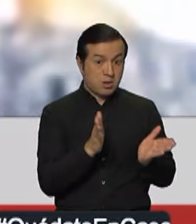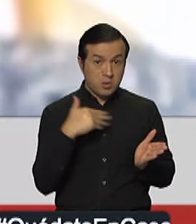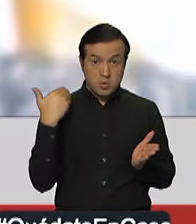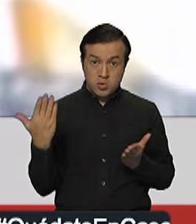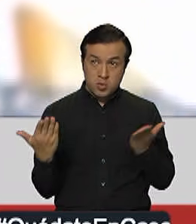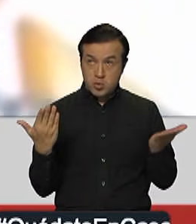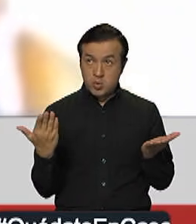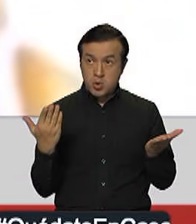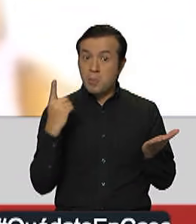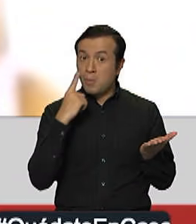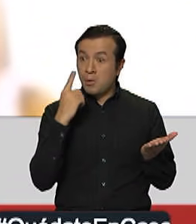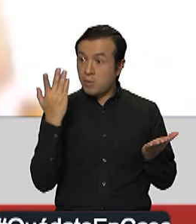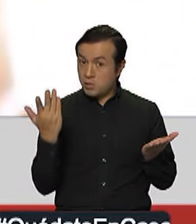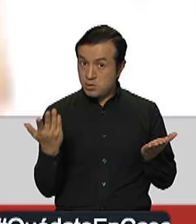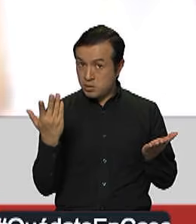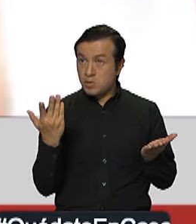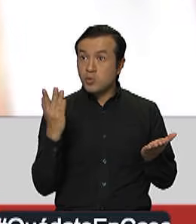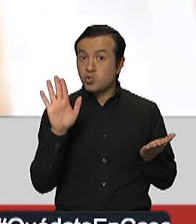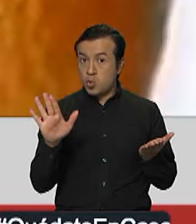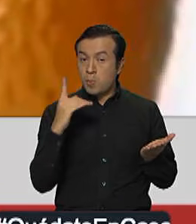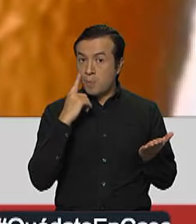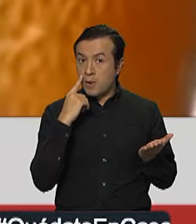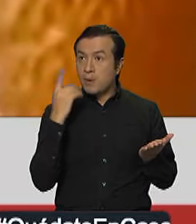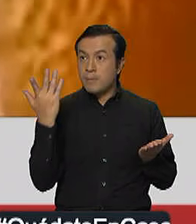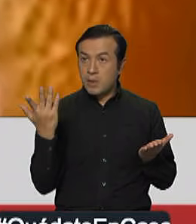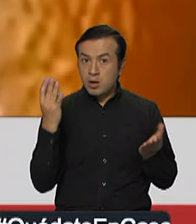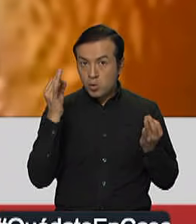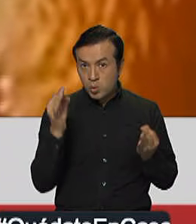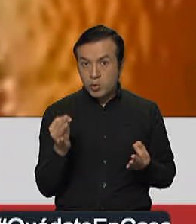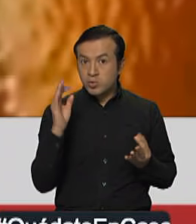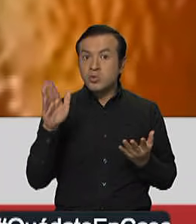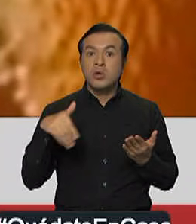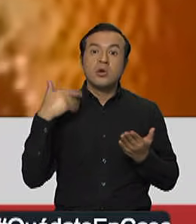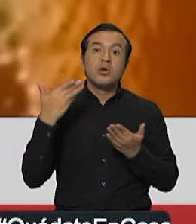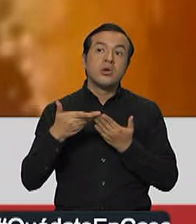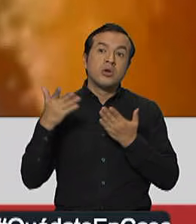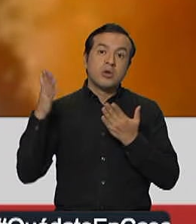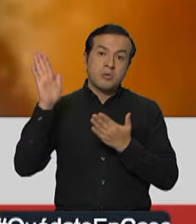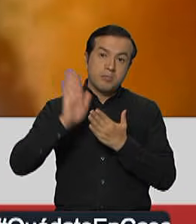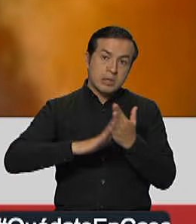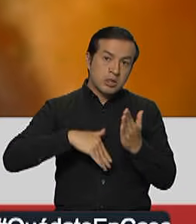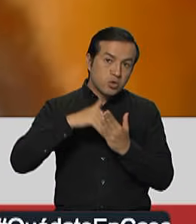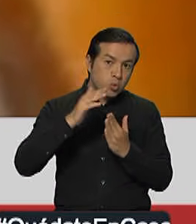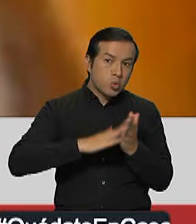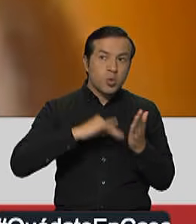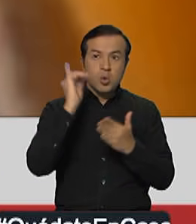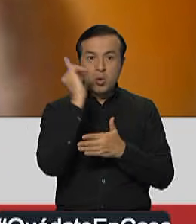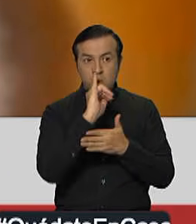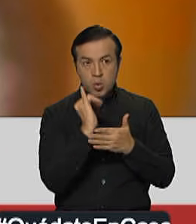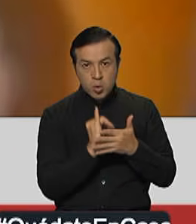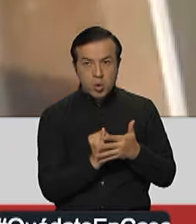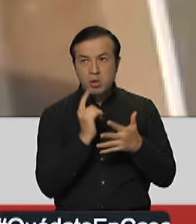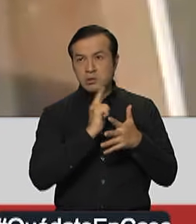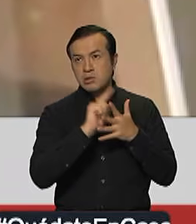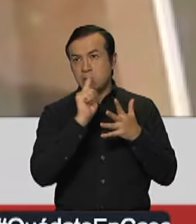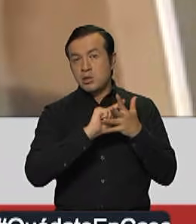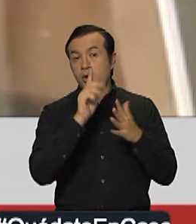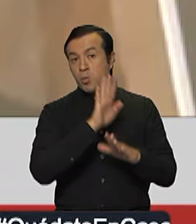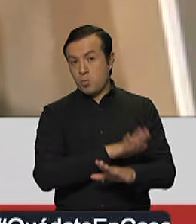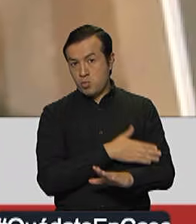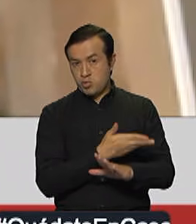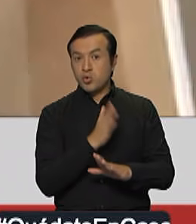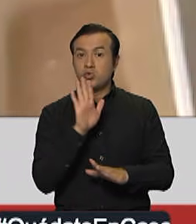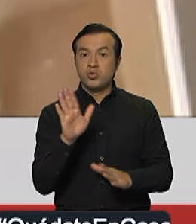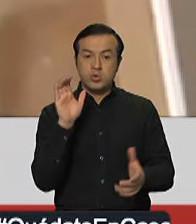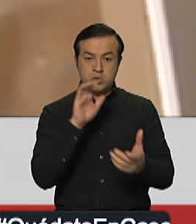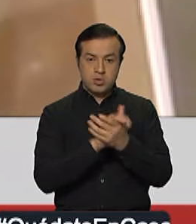a su progenitor Salvatore Lofredo Calabrese, también incursionó en la pintura, grabados, música. Se casó con